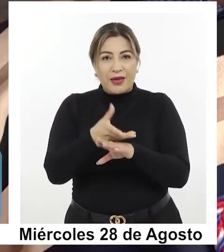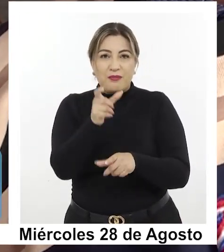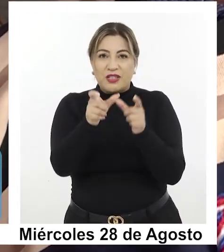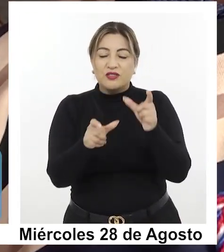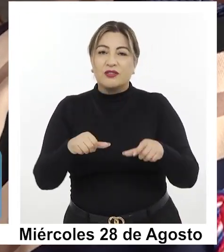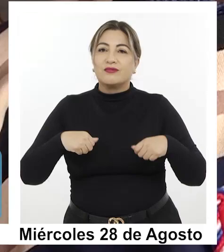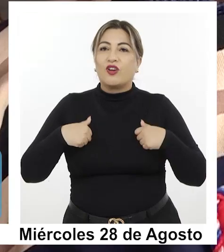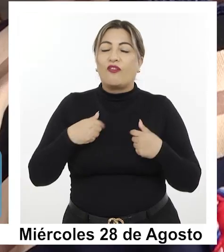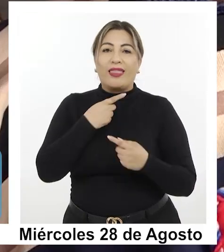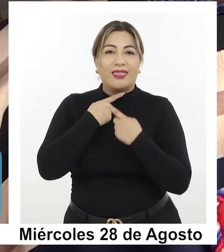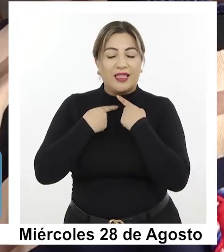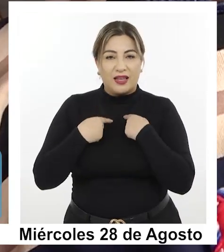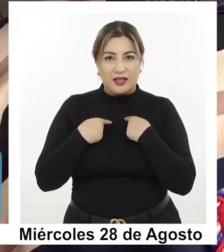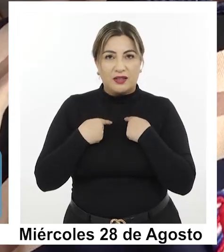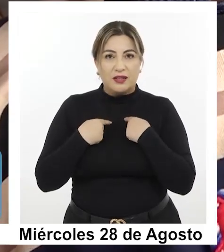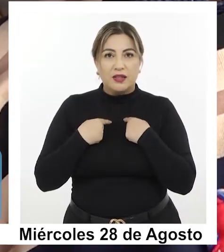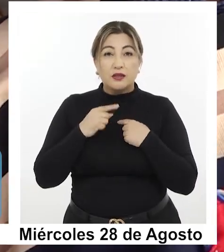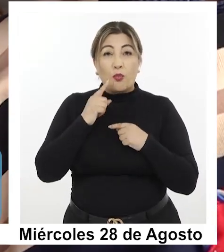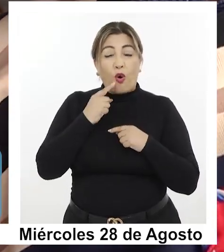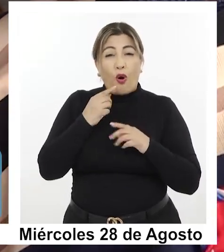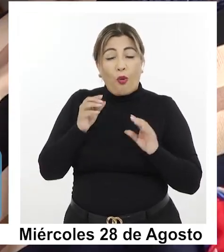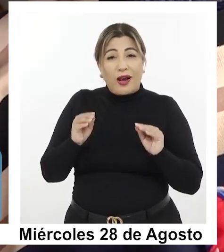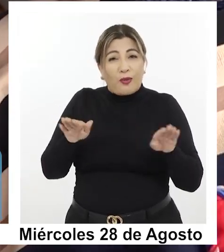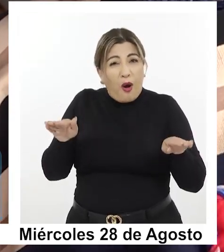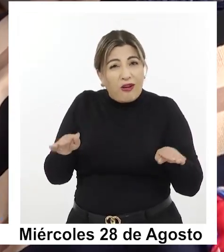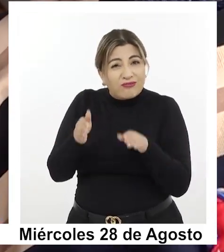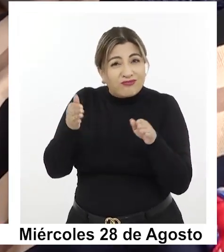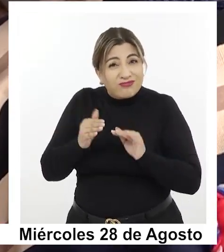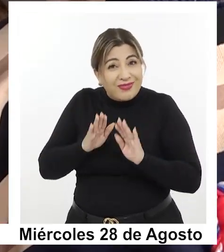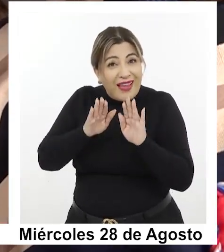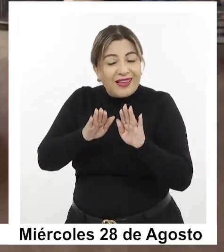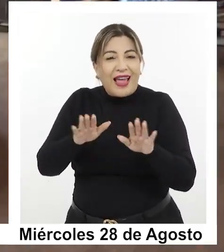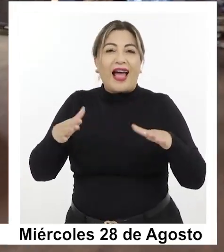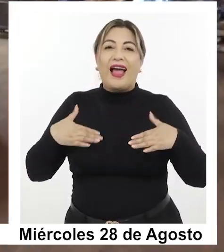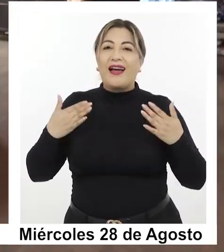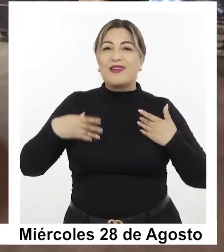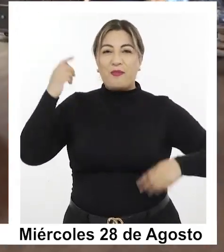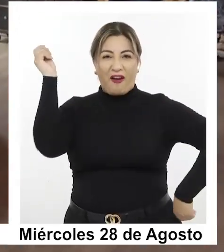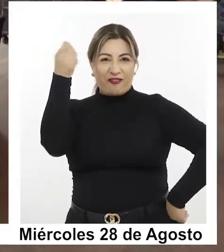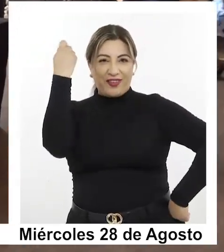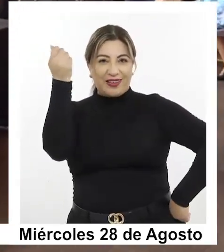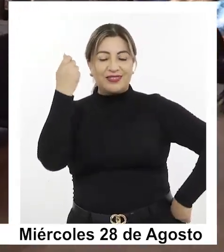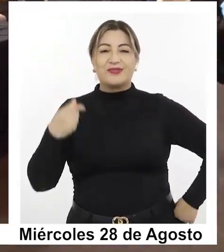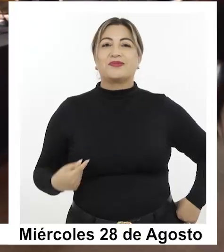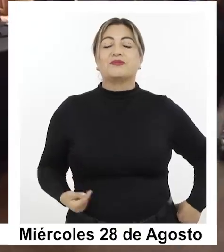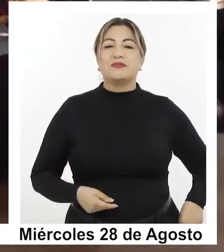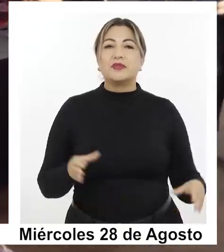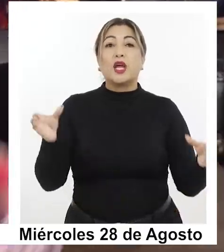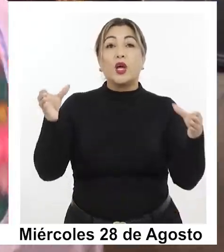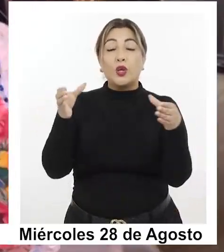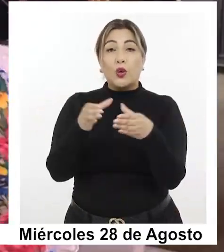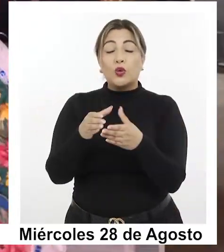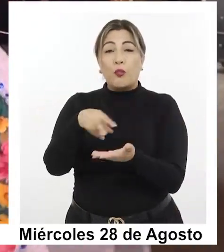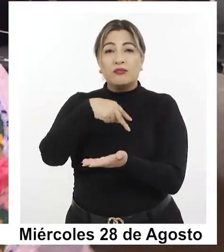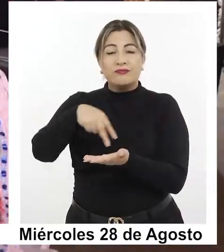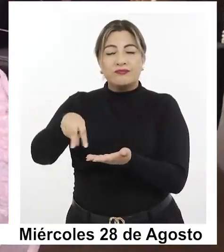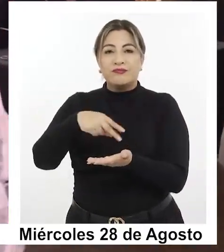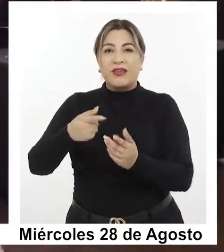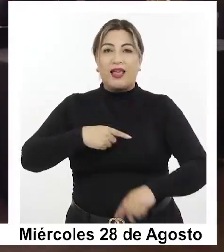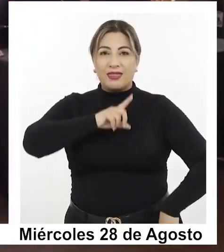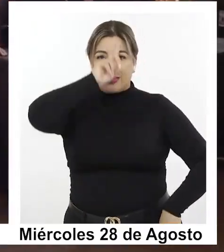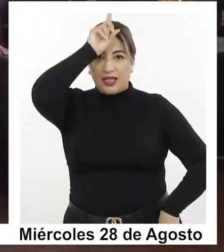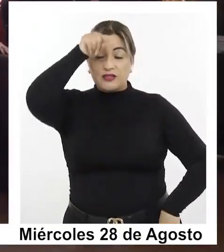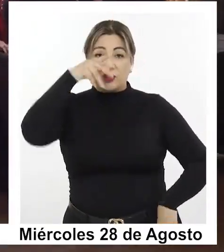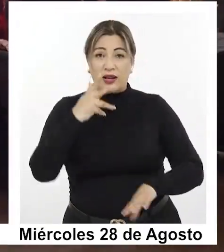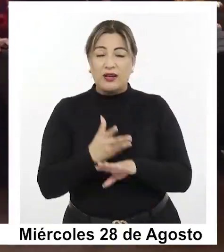demasiado. Entonces sí, es como un empujoncito para que ya se animen a poder bailar. Entre las compañías de danzas